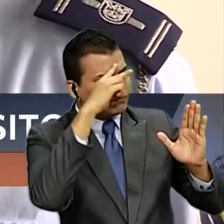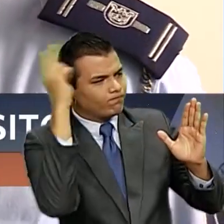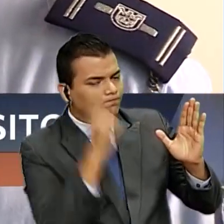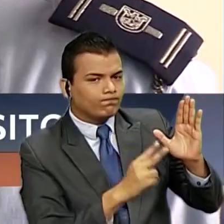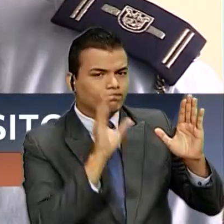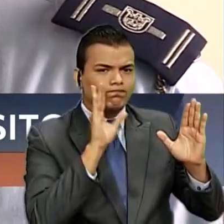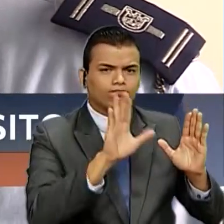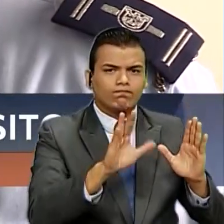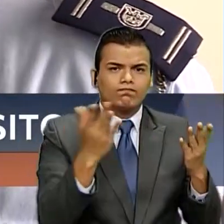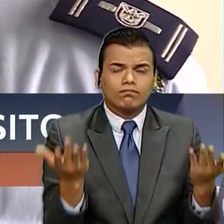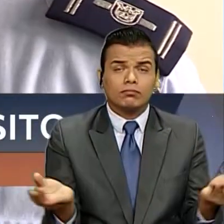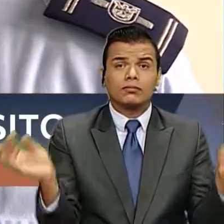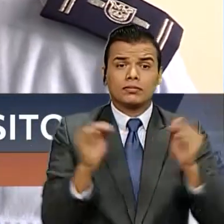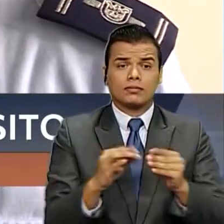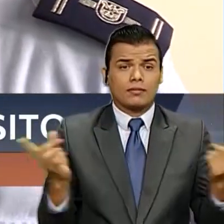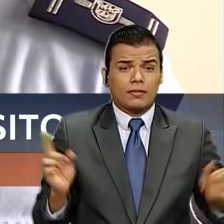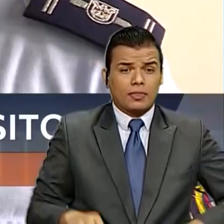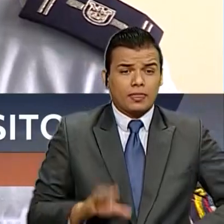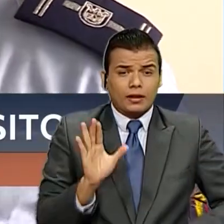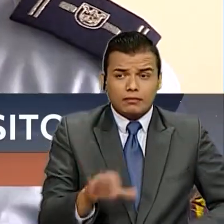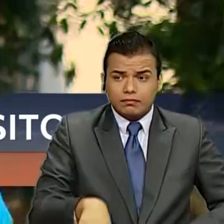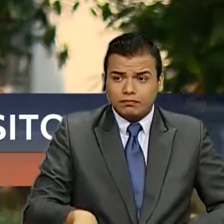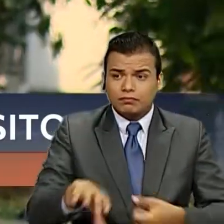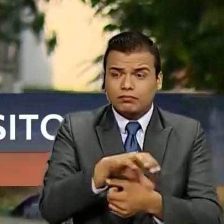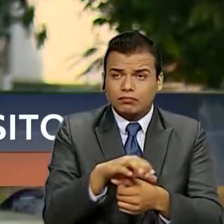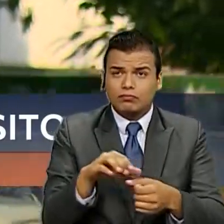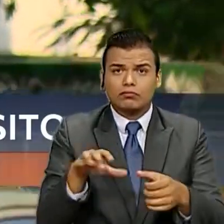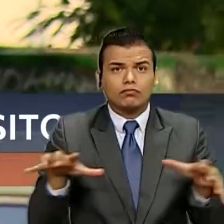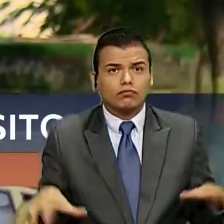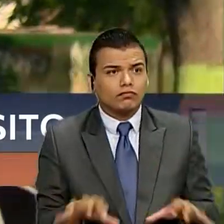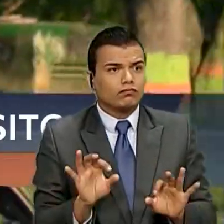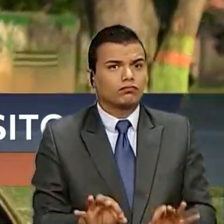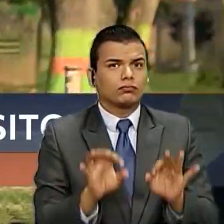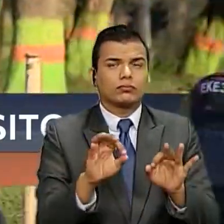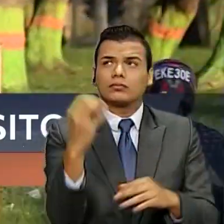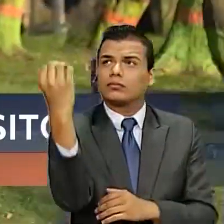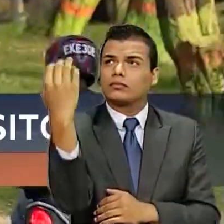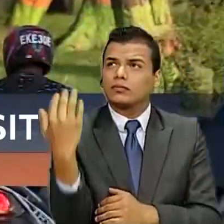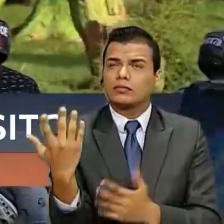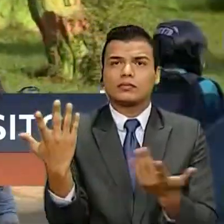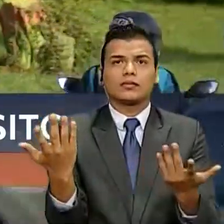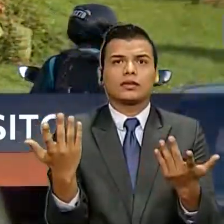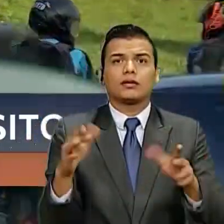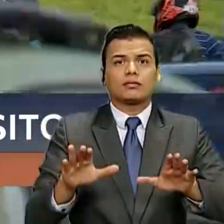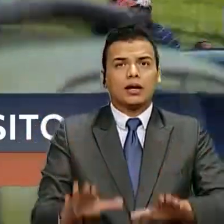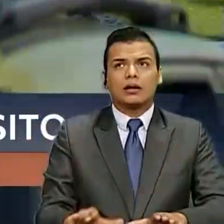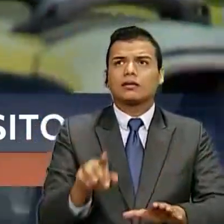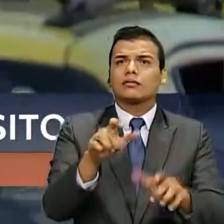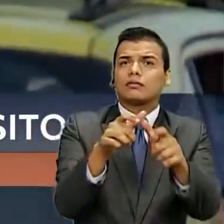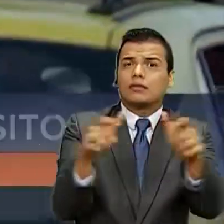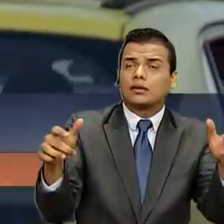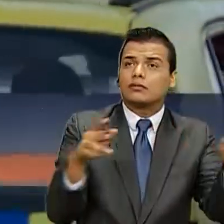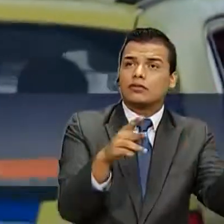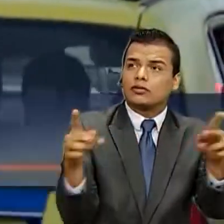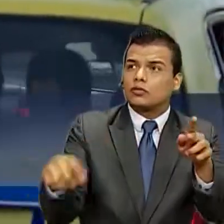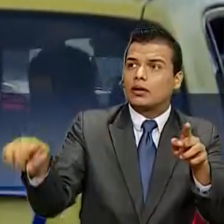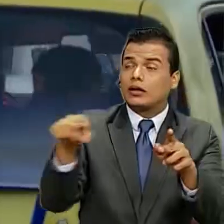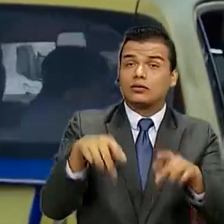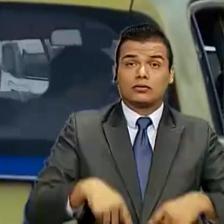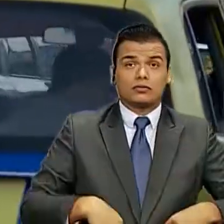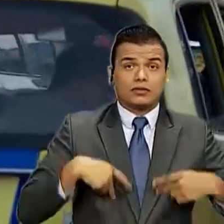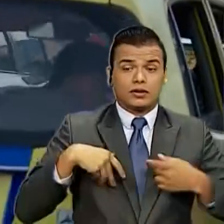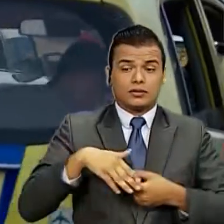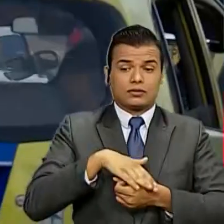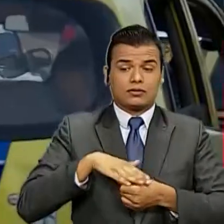demás vehículos que tengamos en la ciudad. En los pares y semáforos está en juego la vida de muchas personas. Respetar las señales de